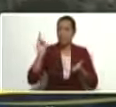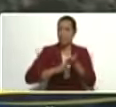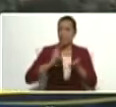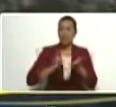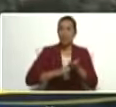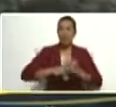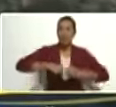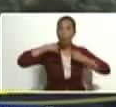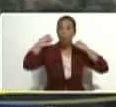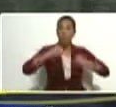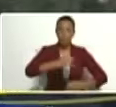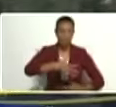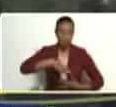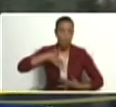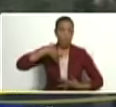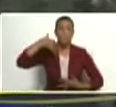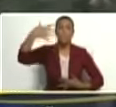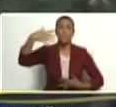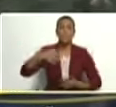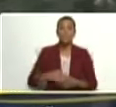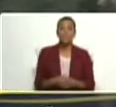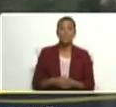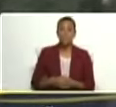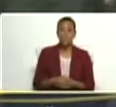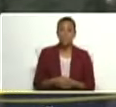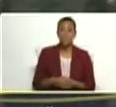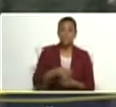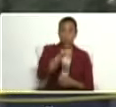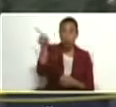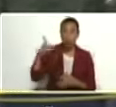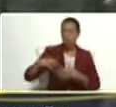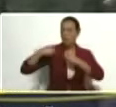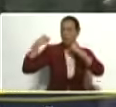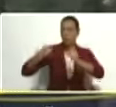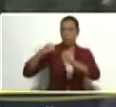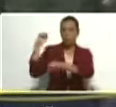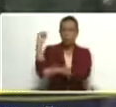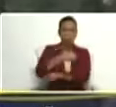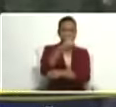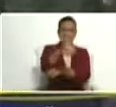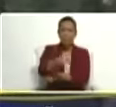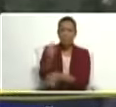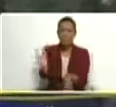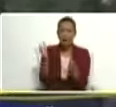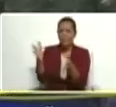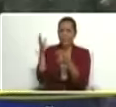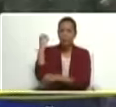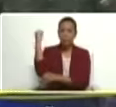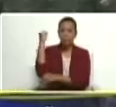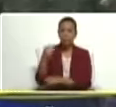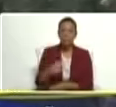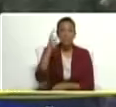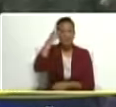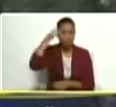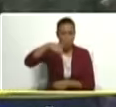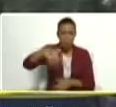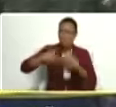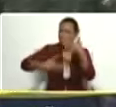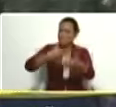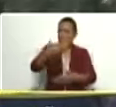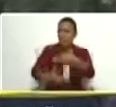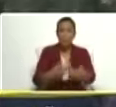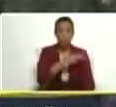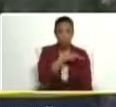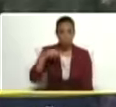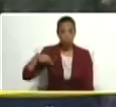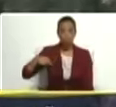con la fuerza espiritual de los vencedores de hoy y de siempre, porque